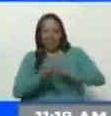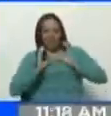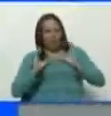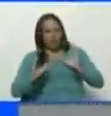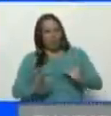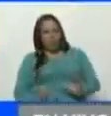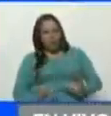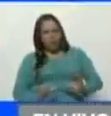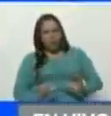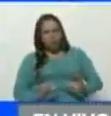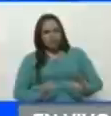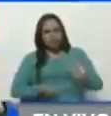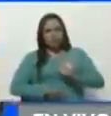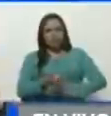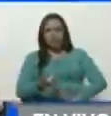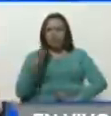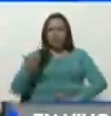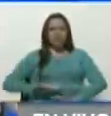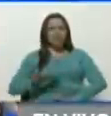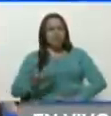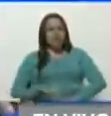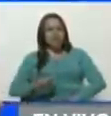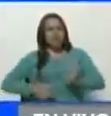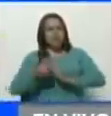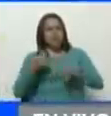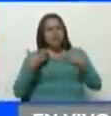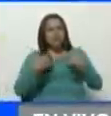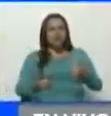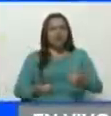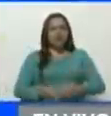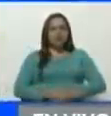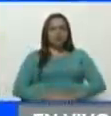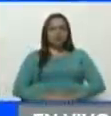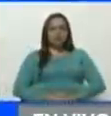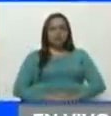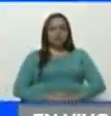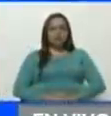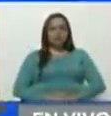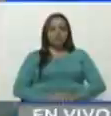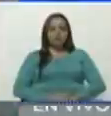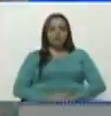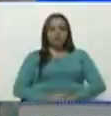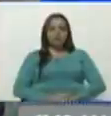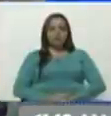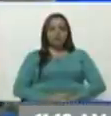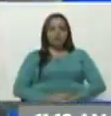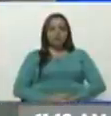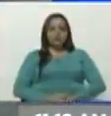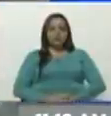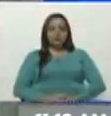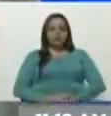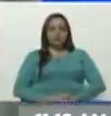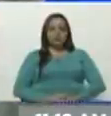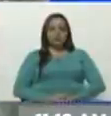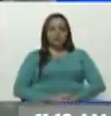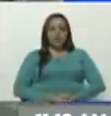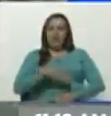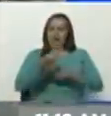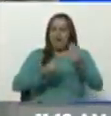más poderoso y más saludable. Simplemente asumió la falsa bandera, se